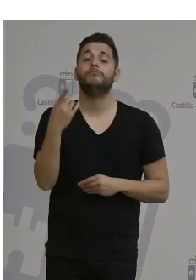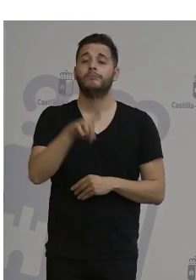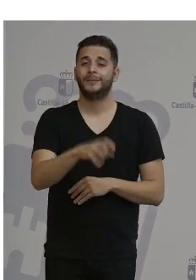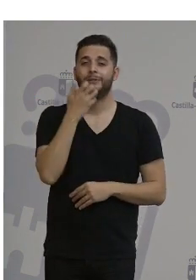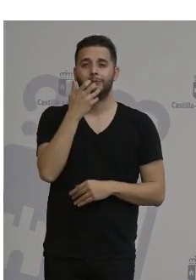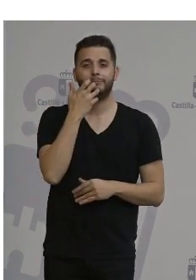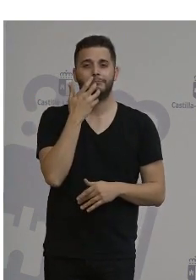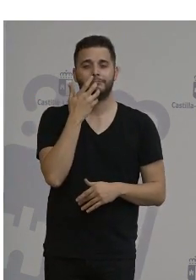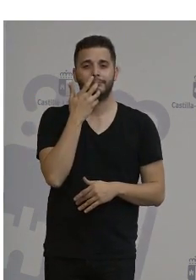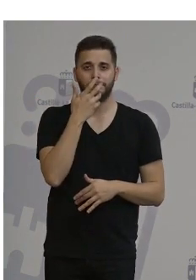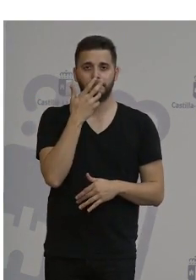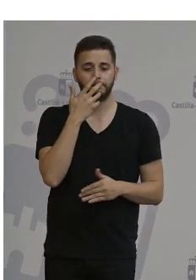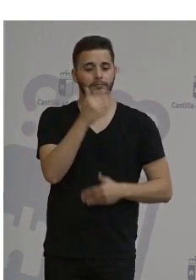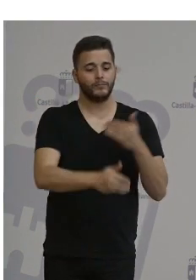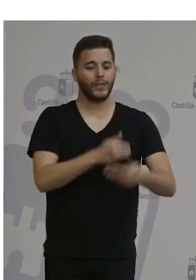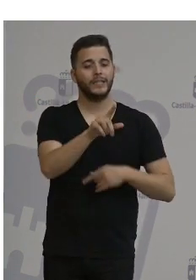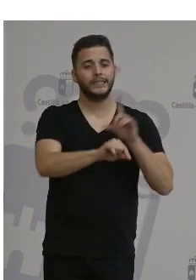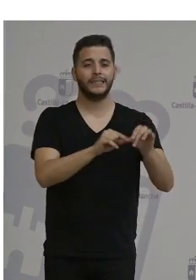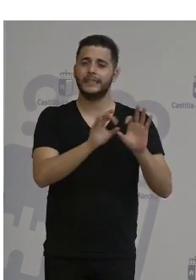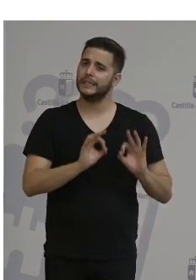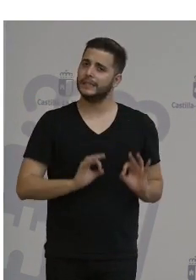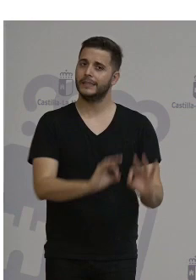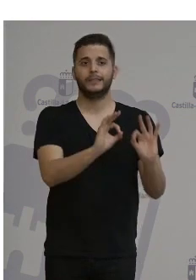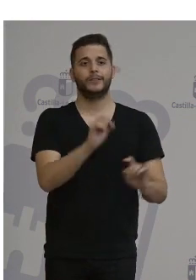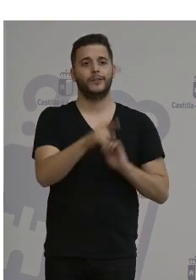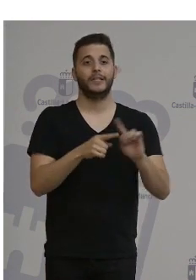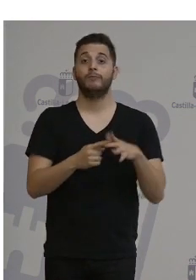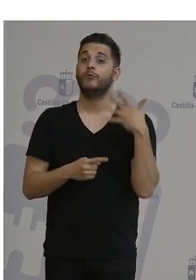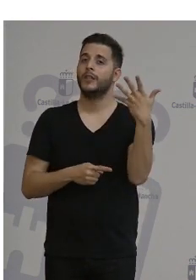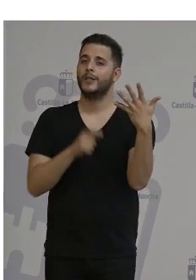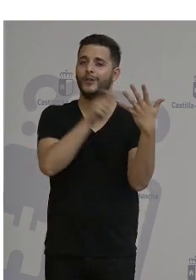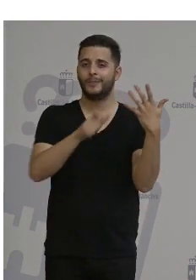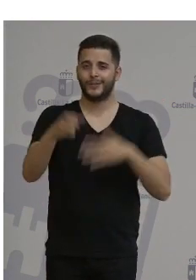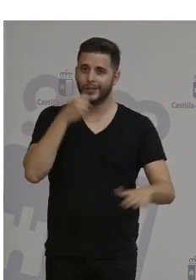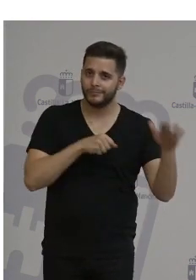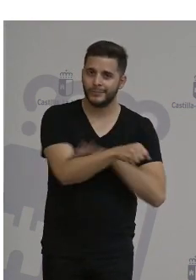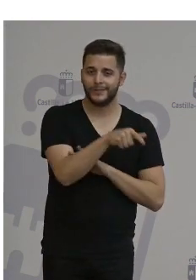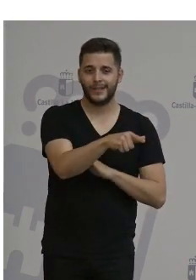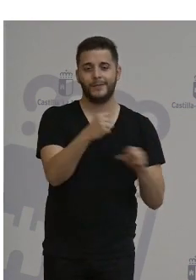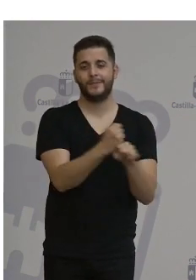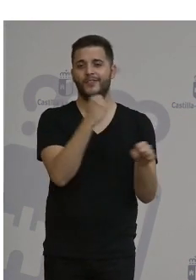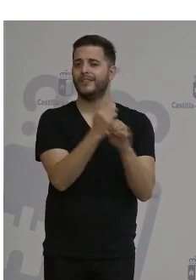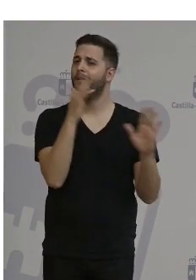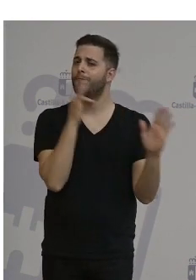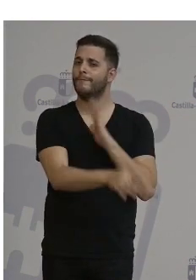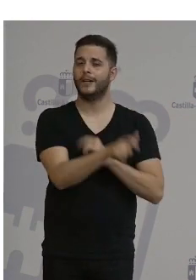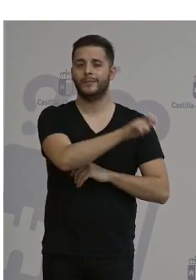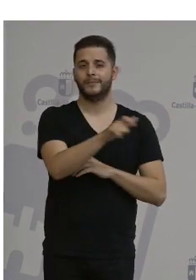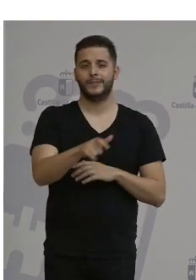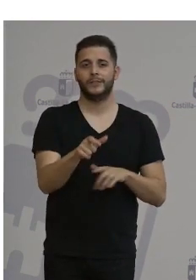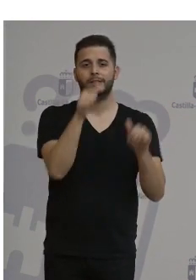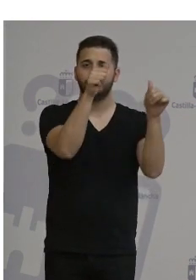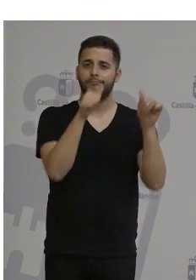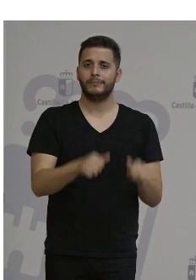de un proceso selectivo específico para el ingreso de cinco personas como personal laboral fijo para personas que acreditaran